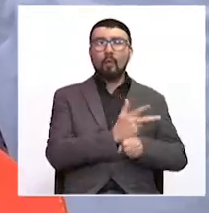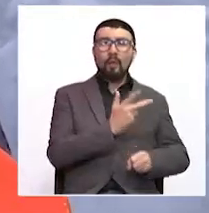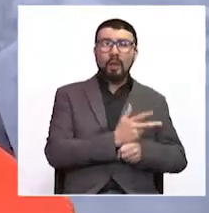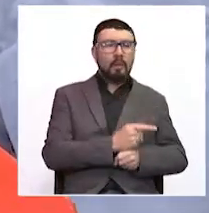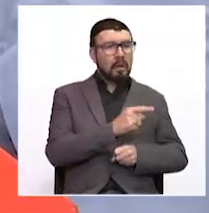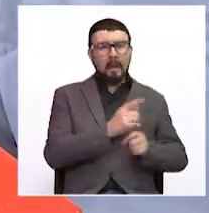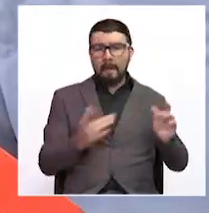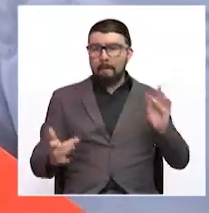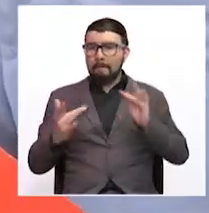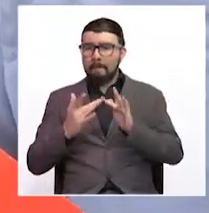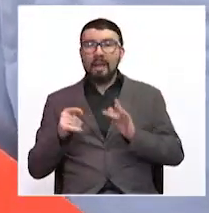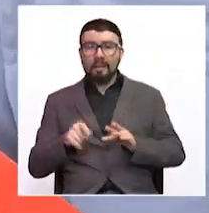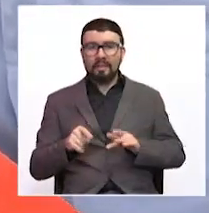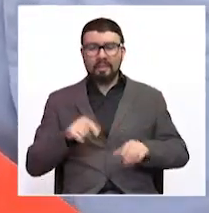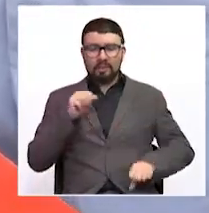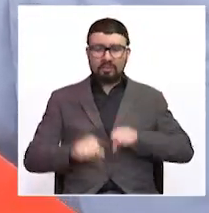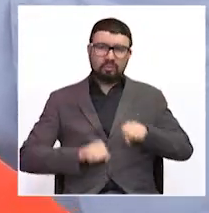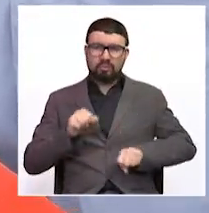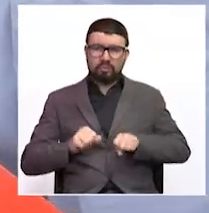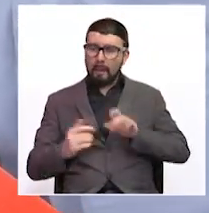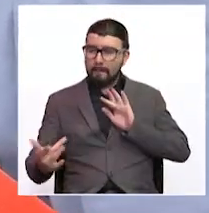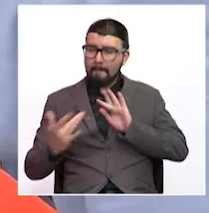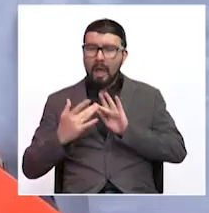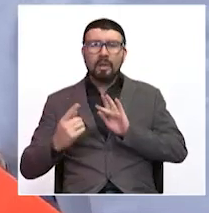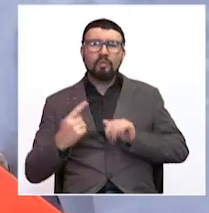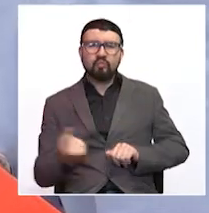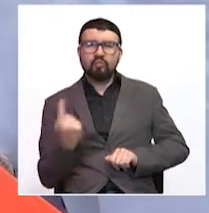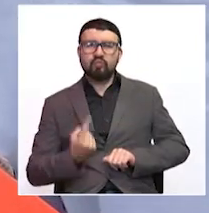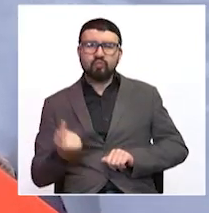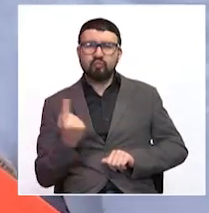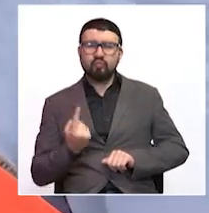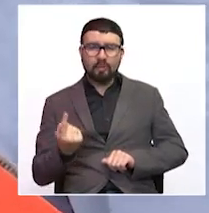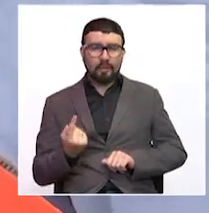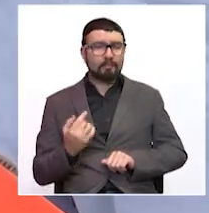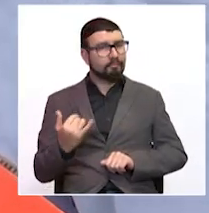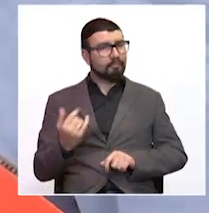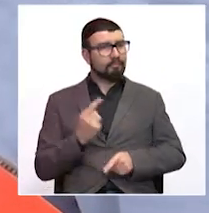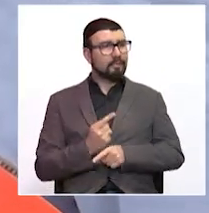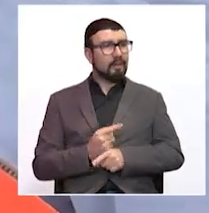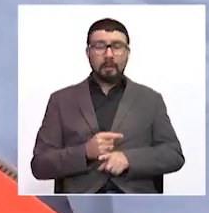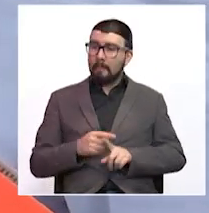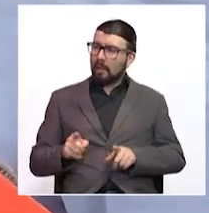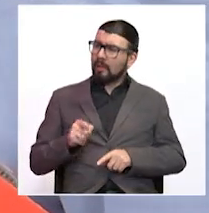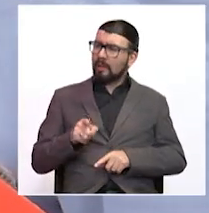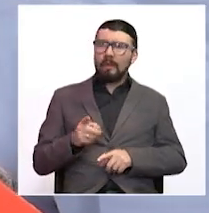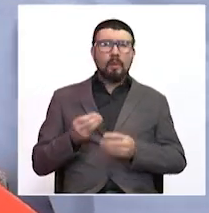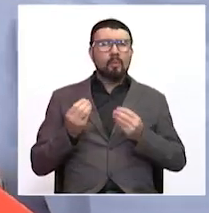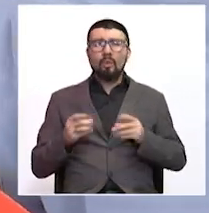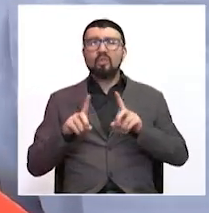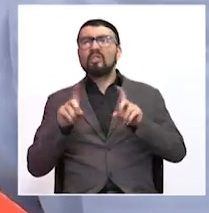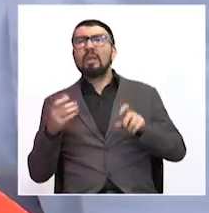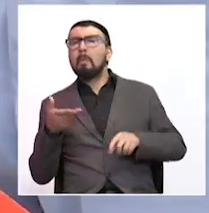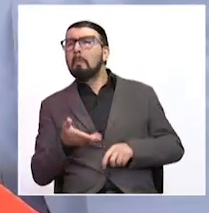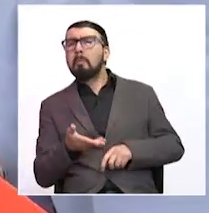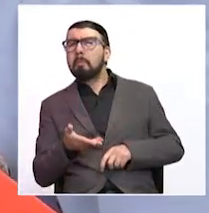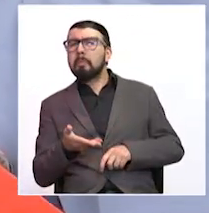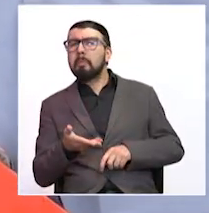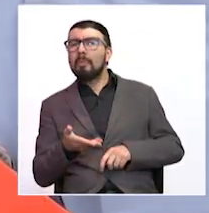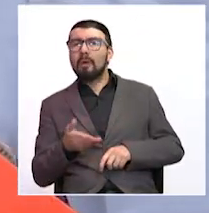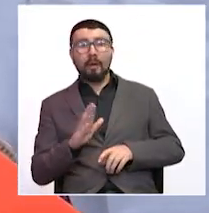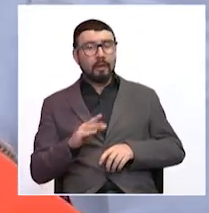vice licuadoras pero resulta que en esto impera mucho el tema de lo que es la